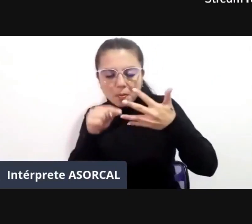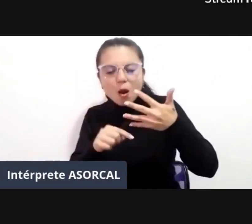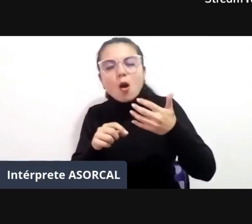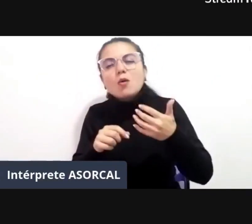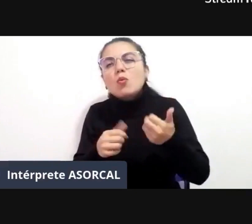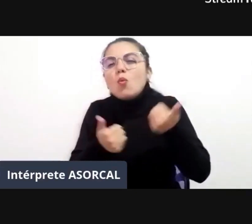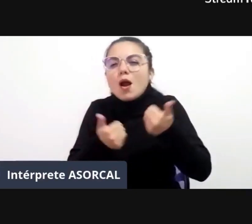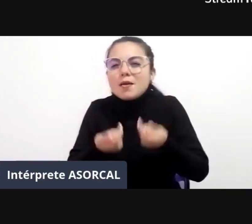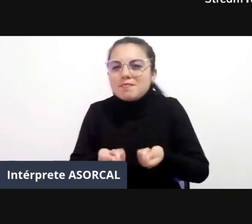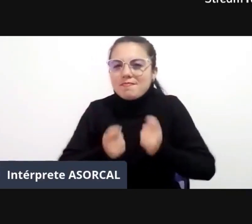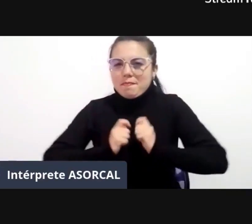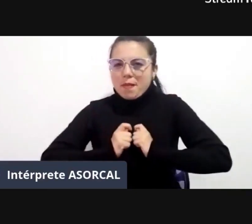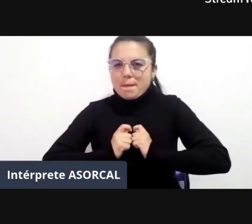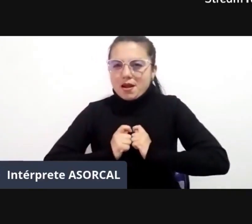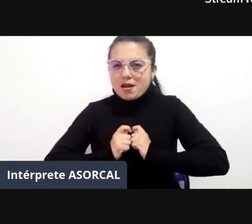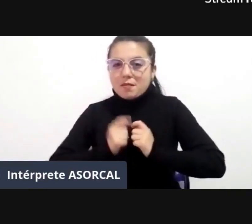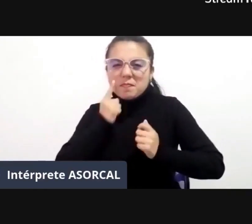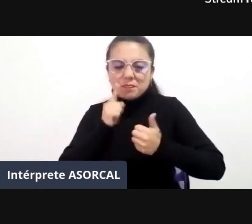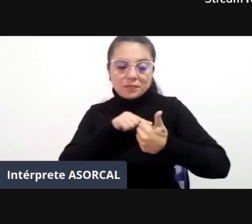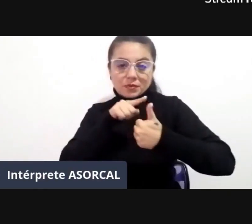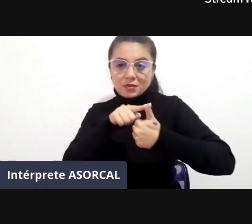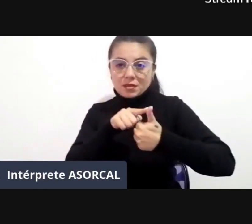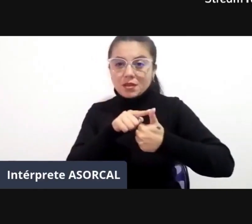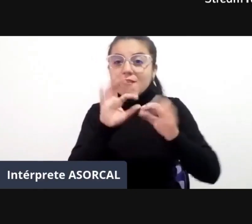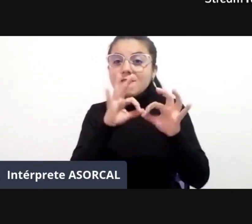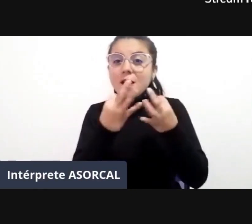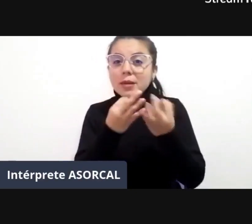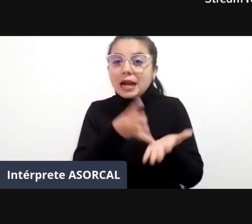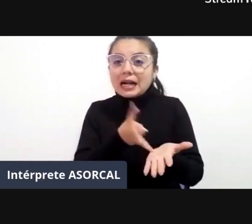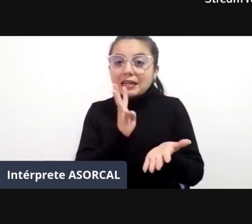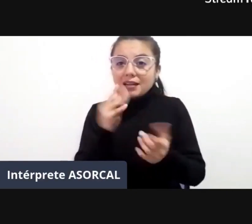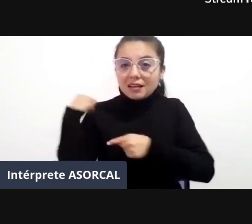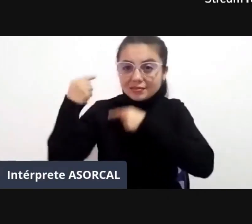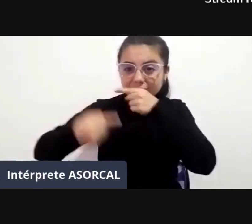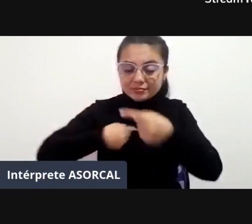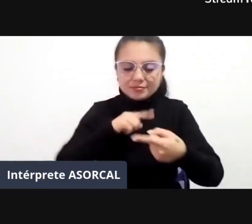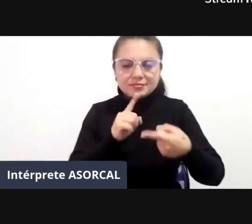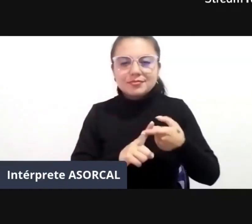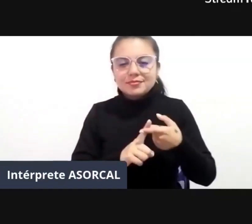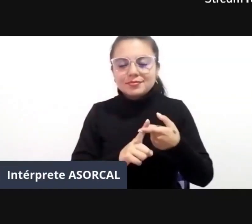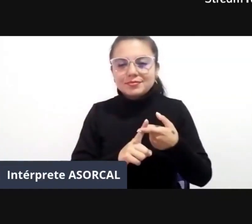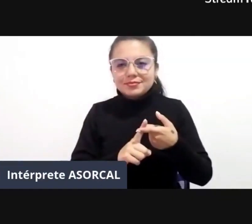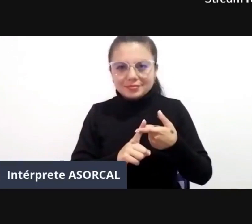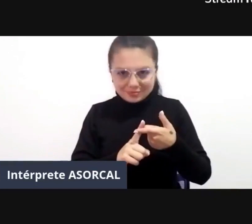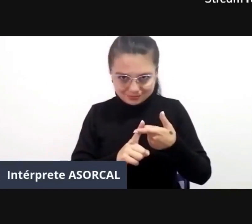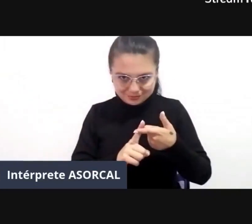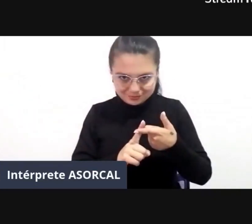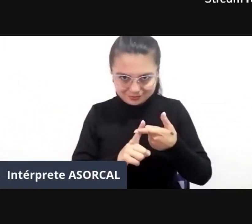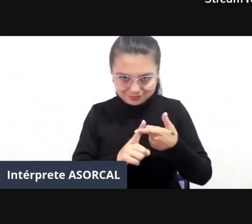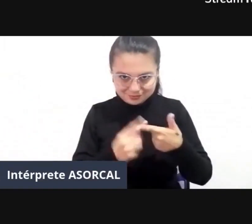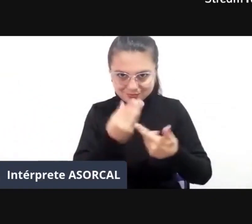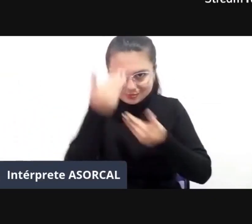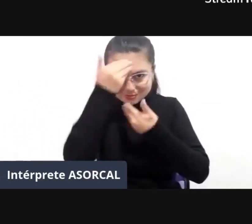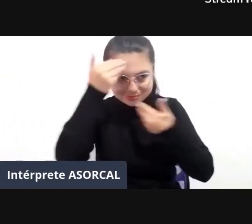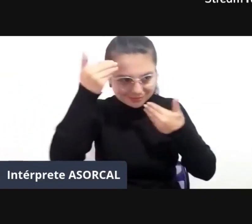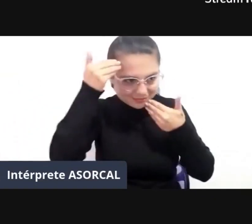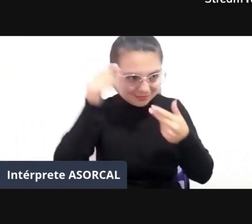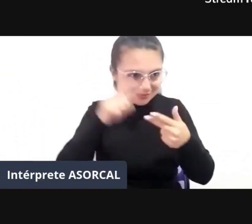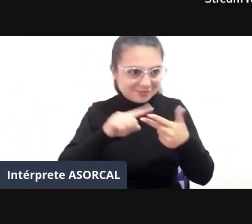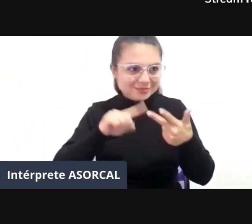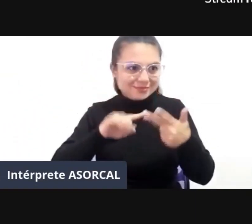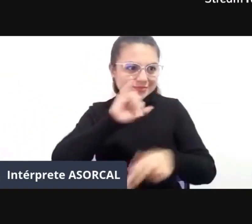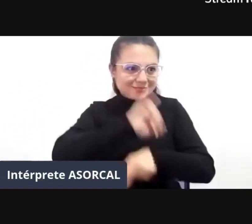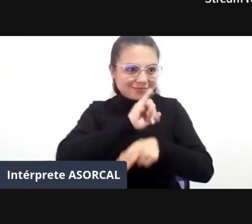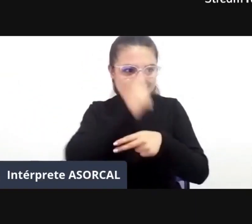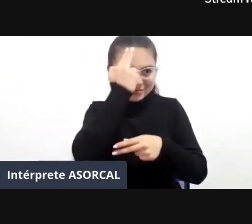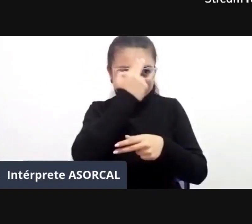La oligarquía, los medios de comunicación, las Fuerzas Armadas, las organizaciones populares, la guerrilla, la Iglesia Católica,